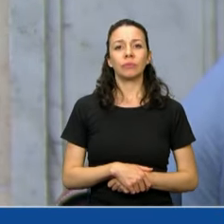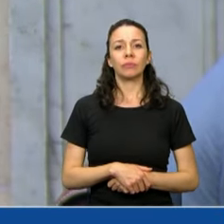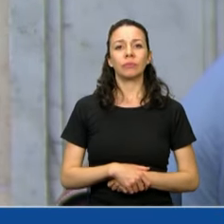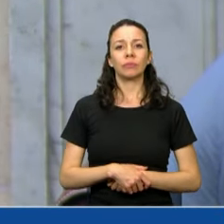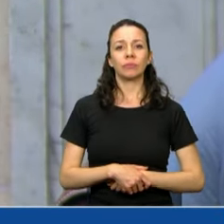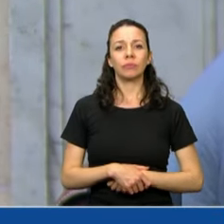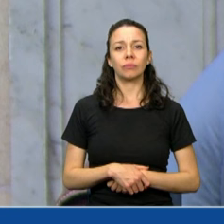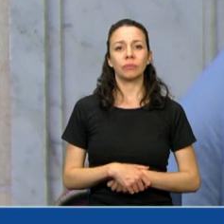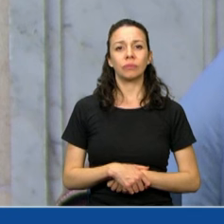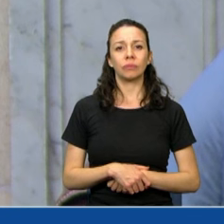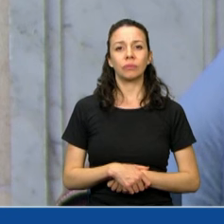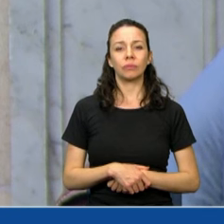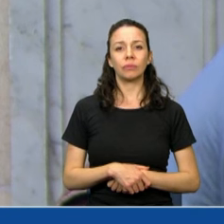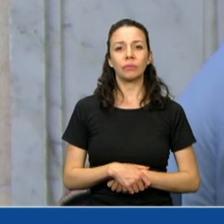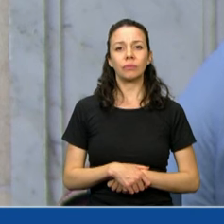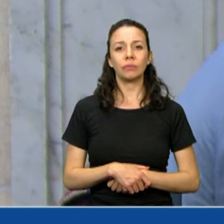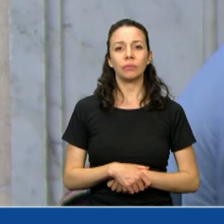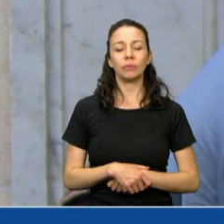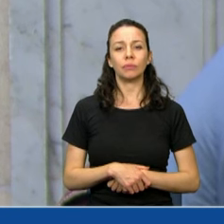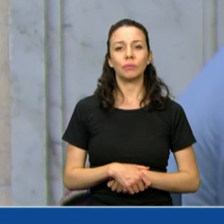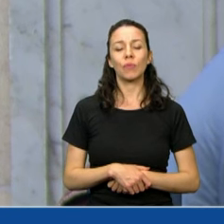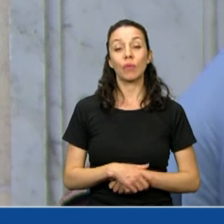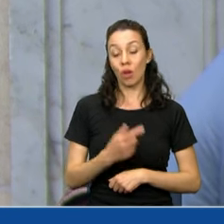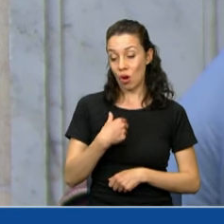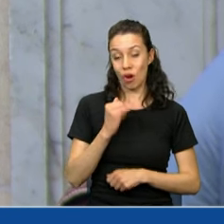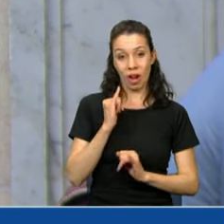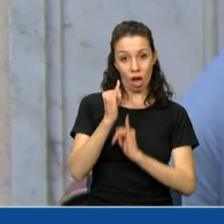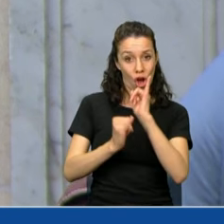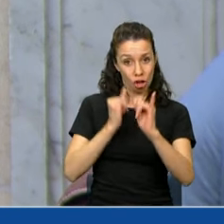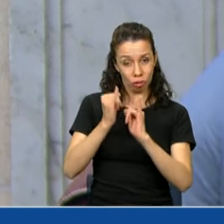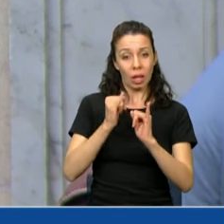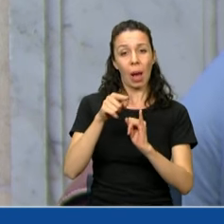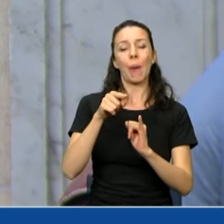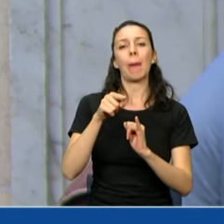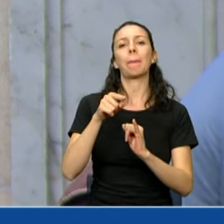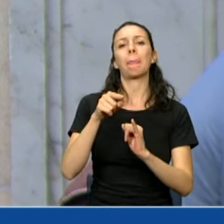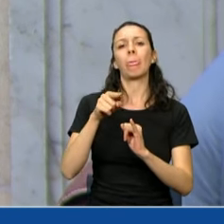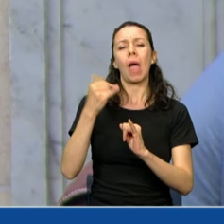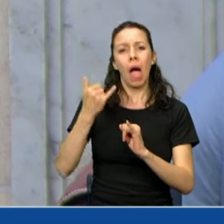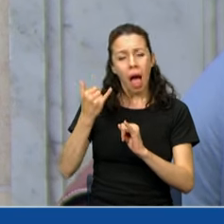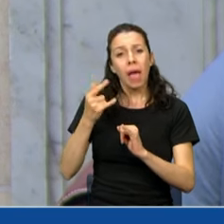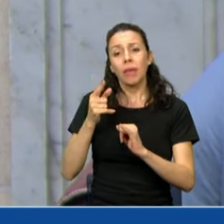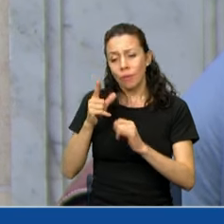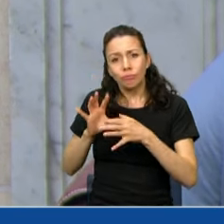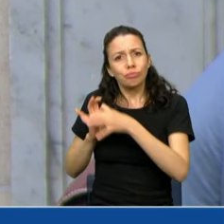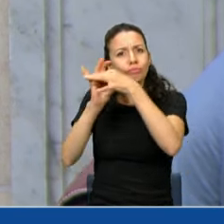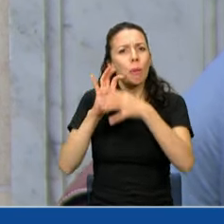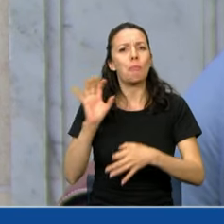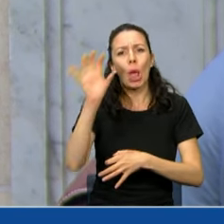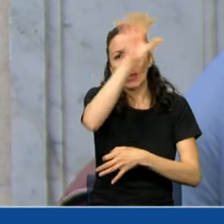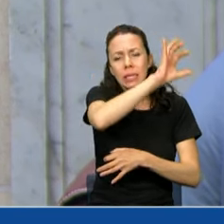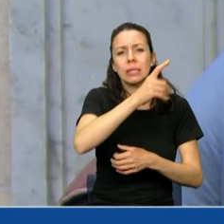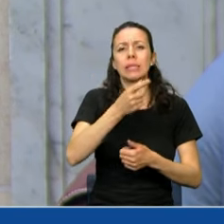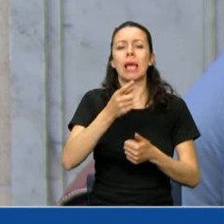presidente le contaba que que también comprende actividades en otras provincias y había nombrado la